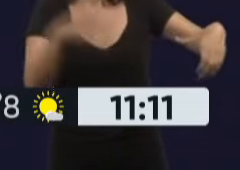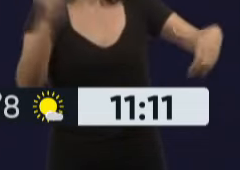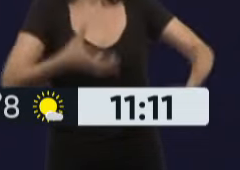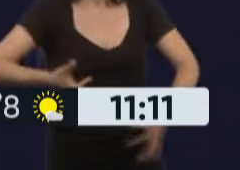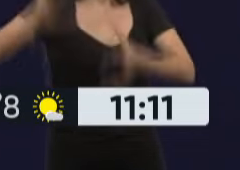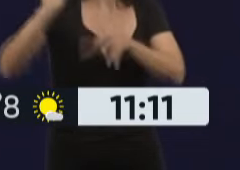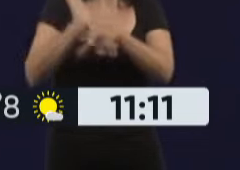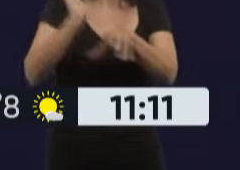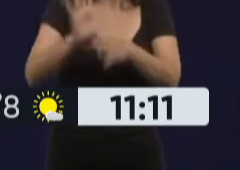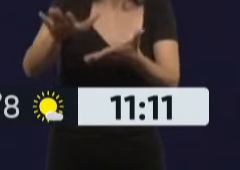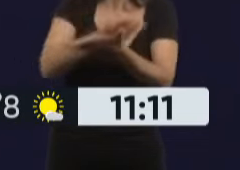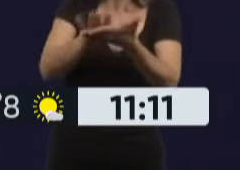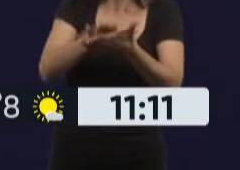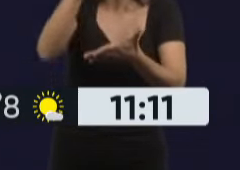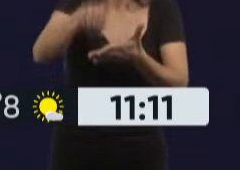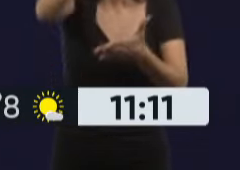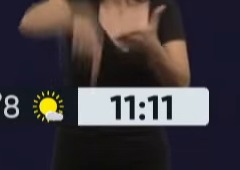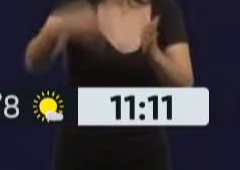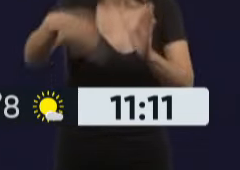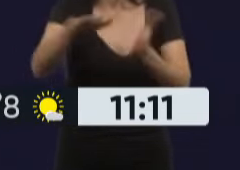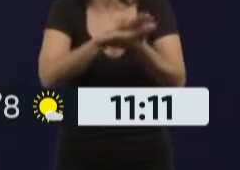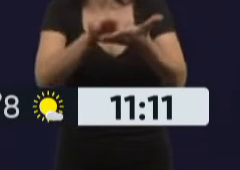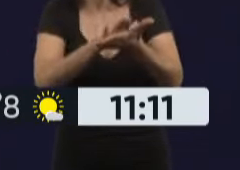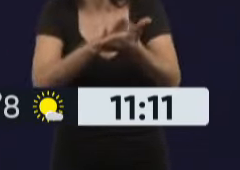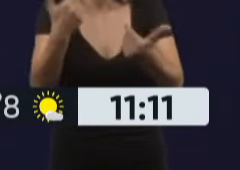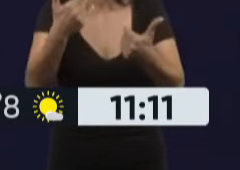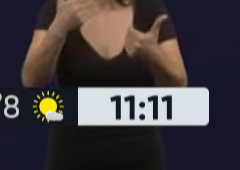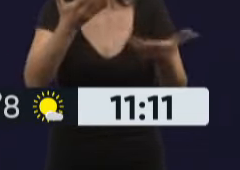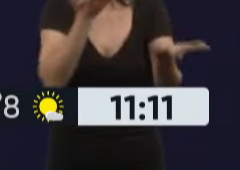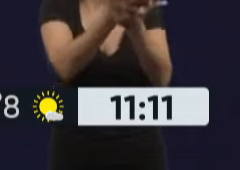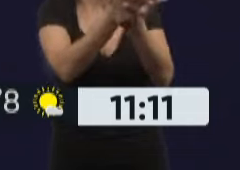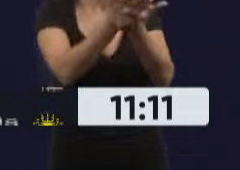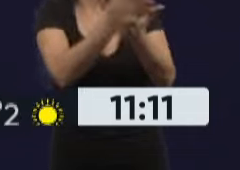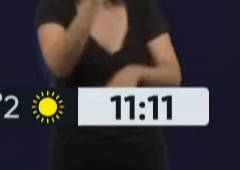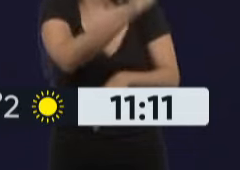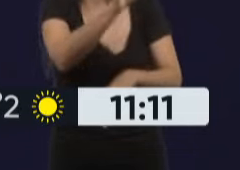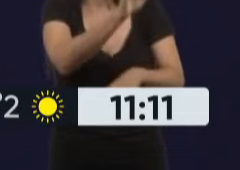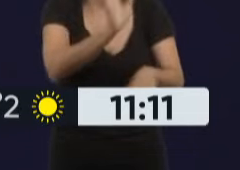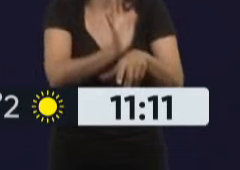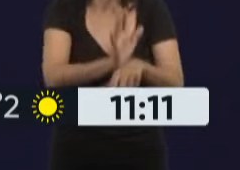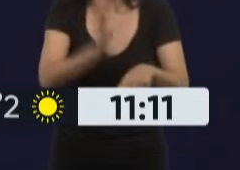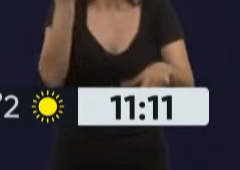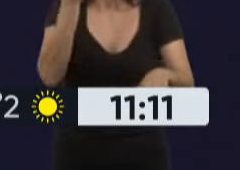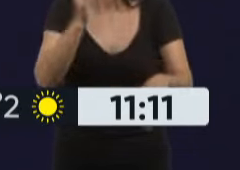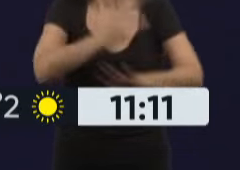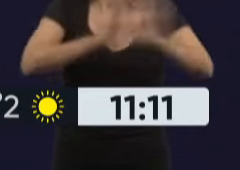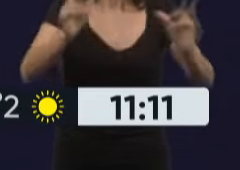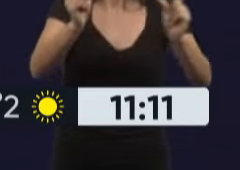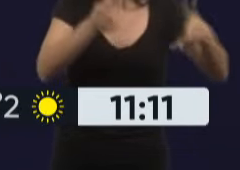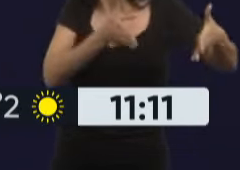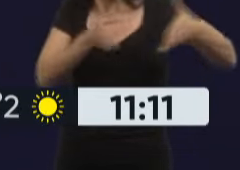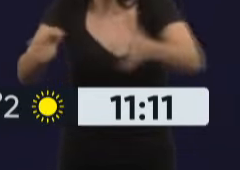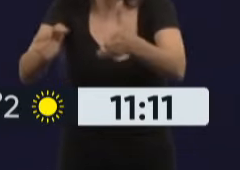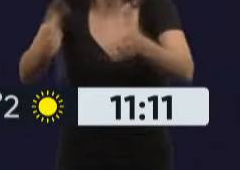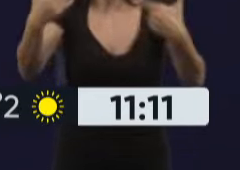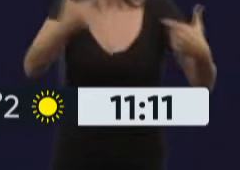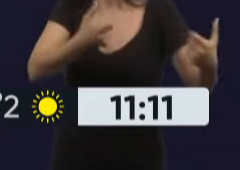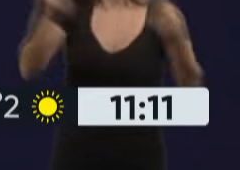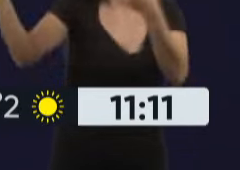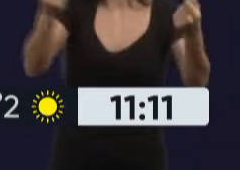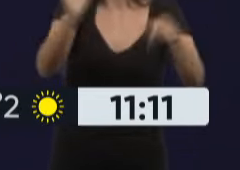es obligatorio tramitar estas licencias esto significa que se exime de tram esta ruta También conocido